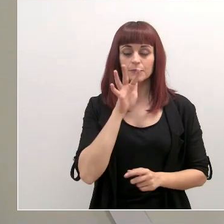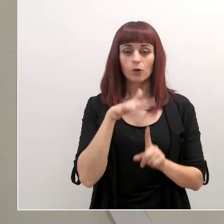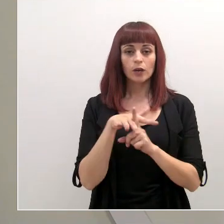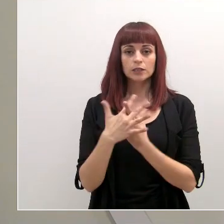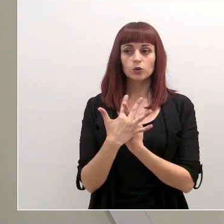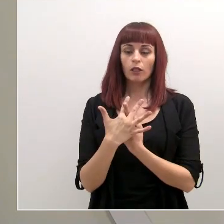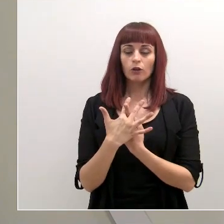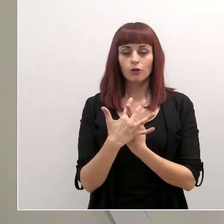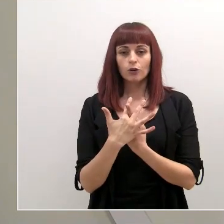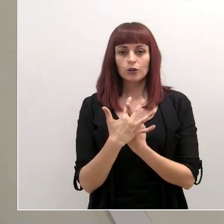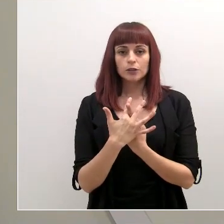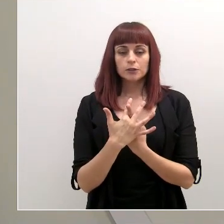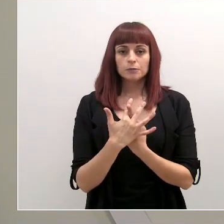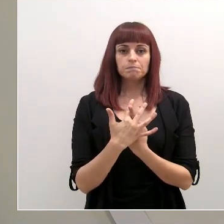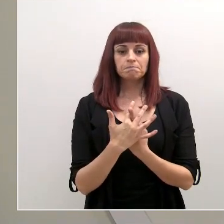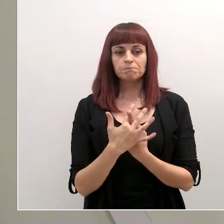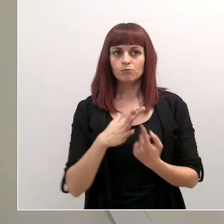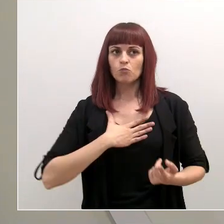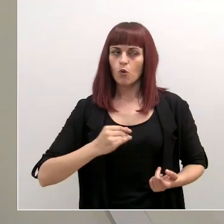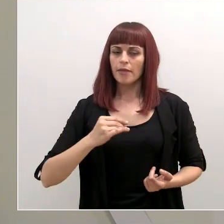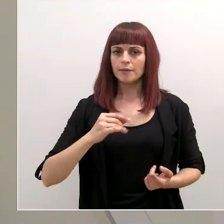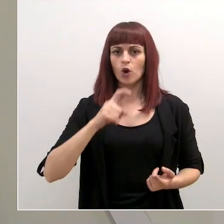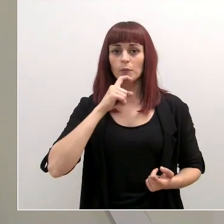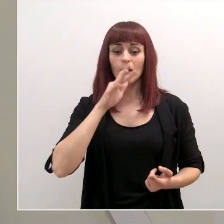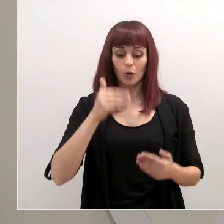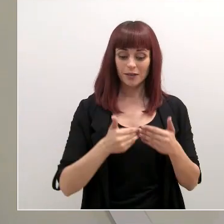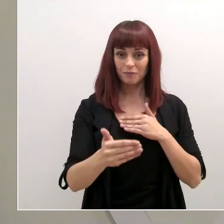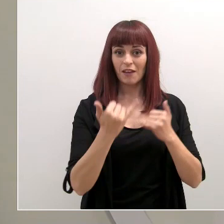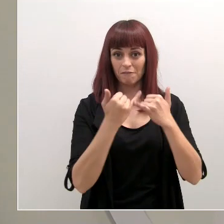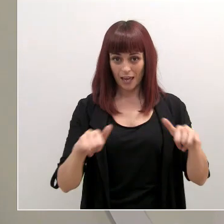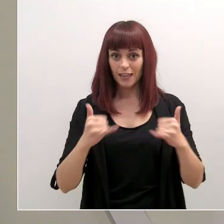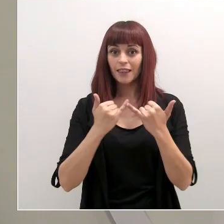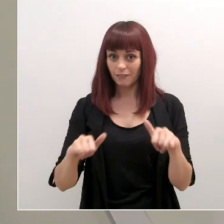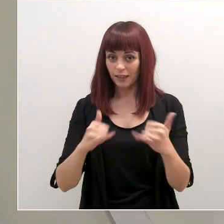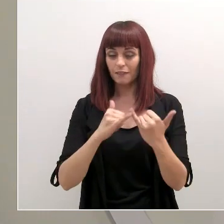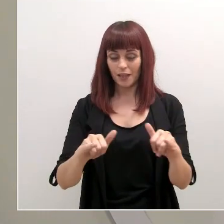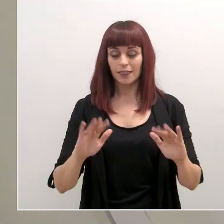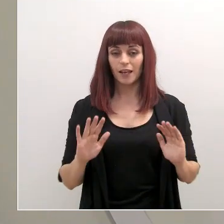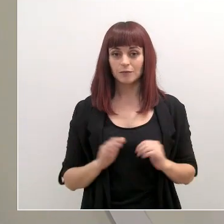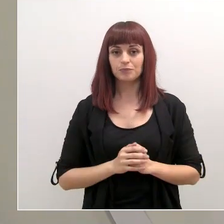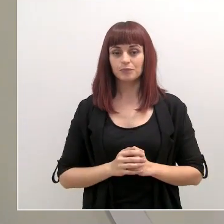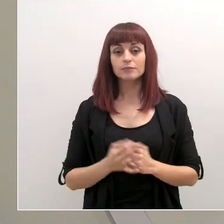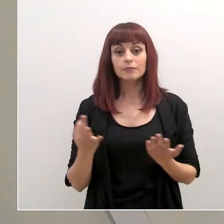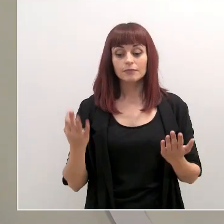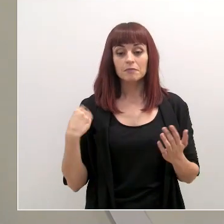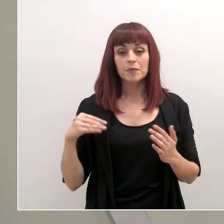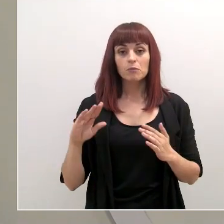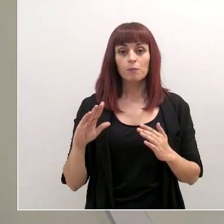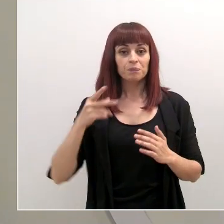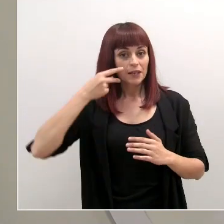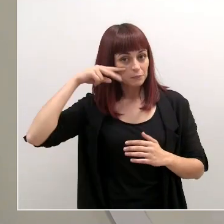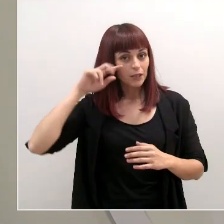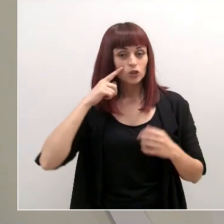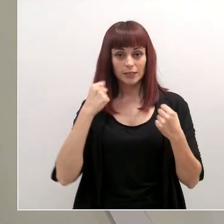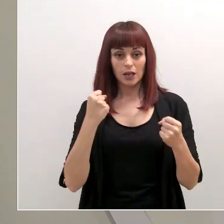que puede tomarse o tornarse complicado por los días festivos que vienen. Así, atendiendo a las propuestas de los expertos